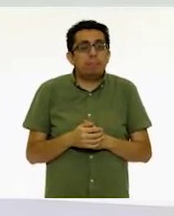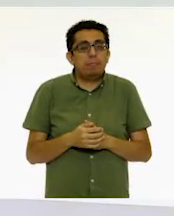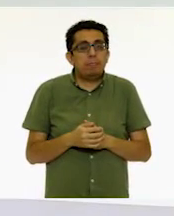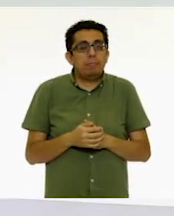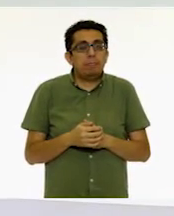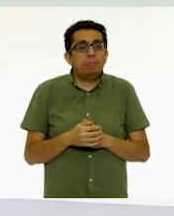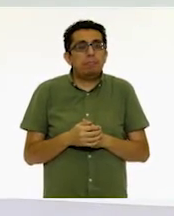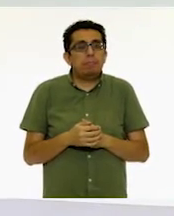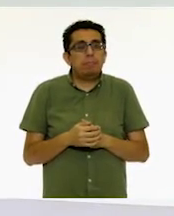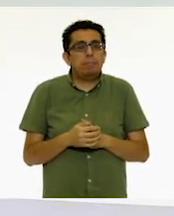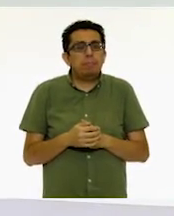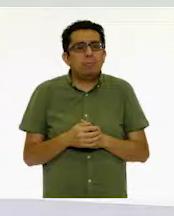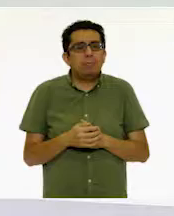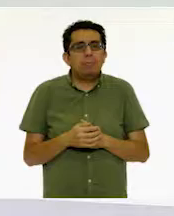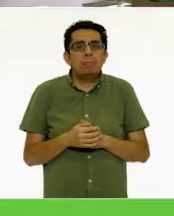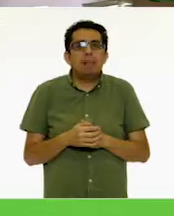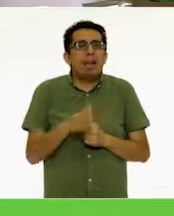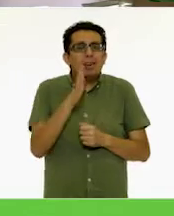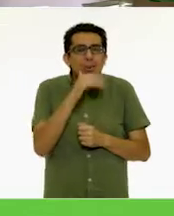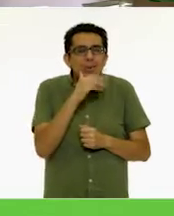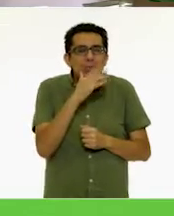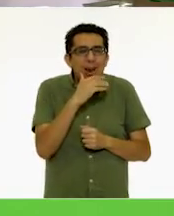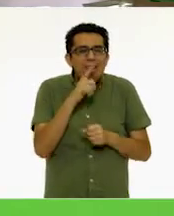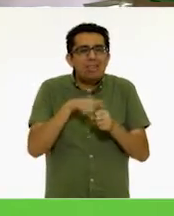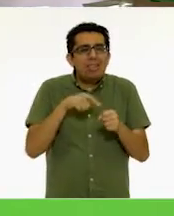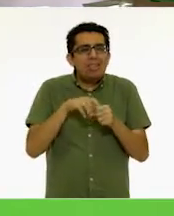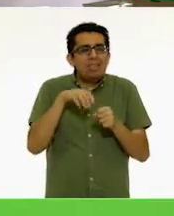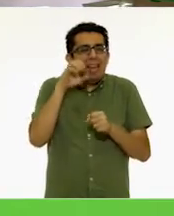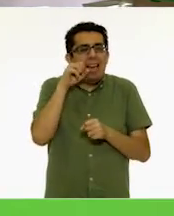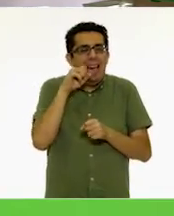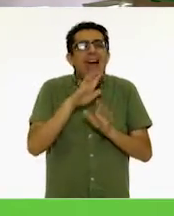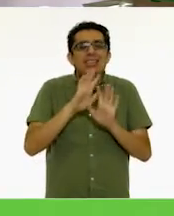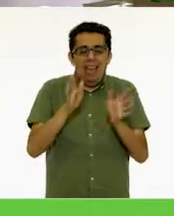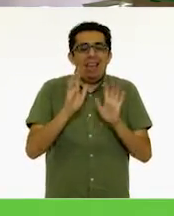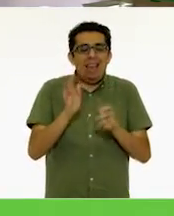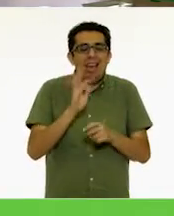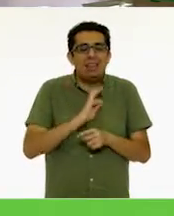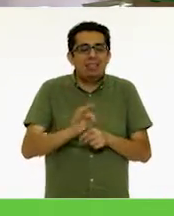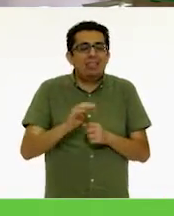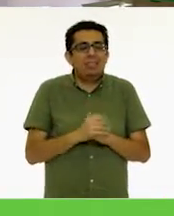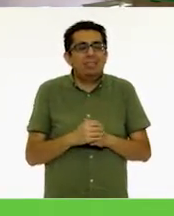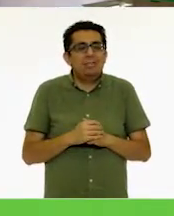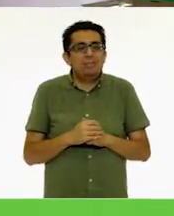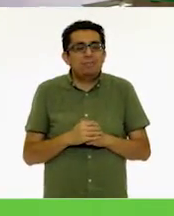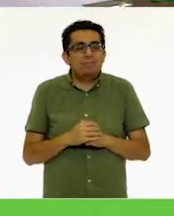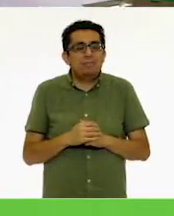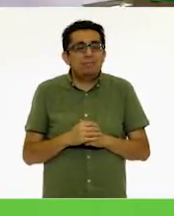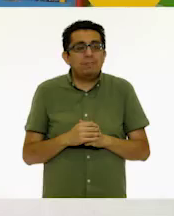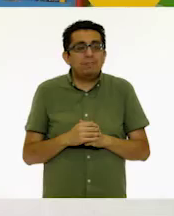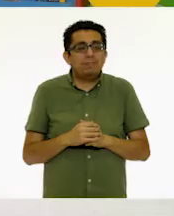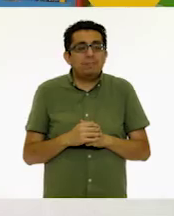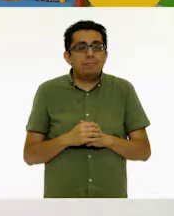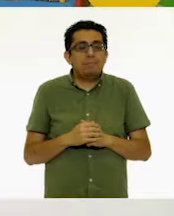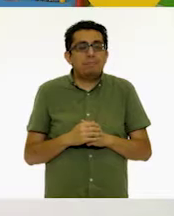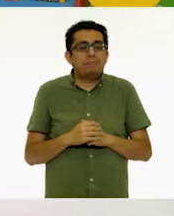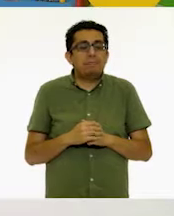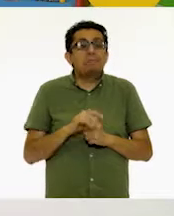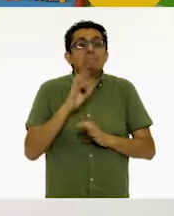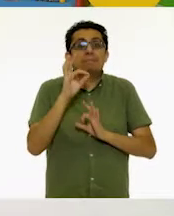Es que el anaranjado no quiere. Ya quiso. Ahí están.